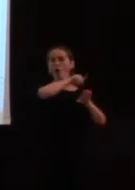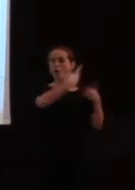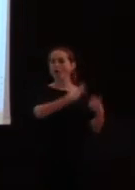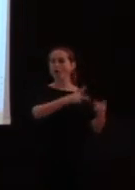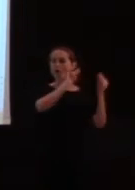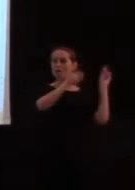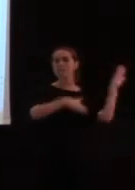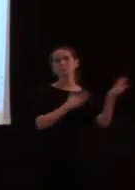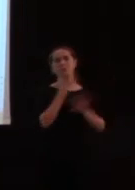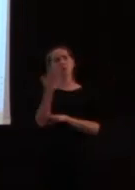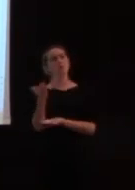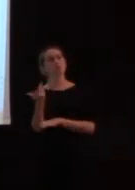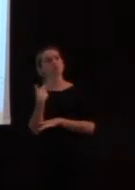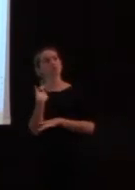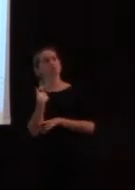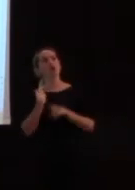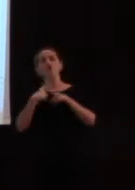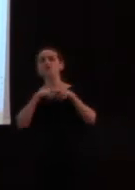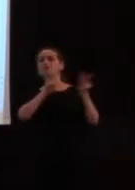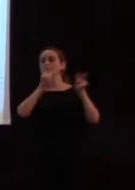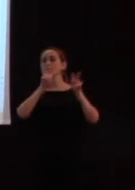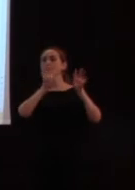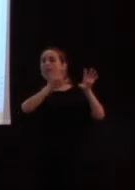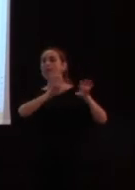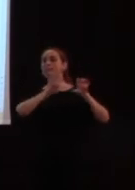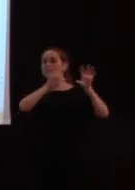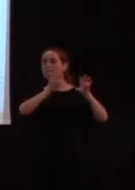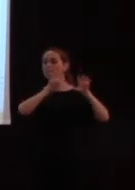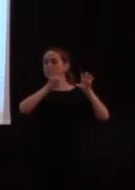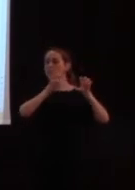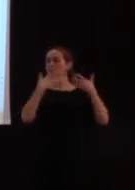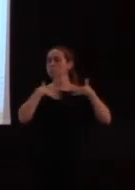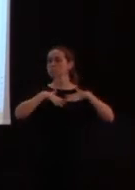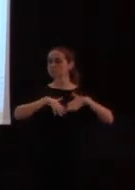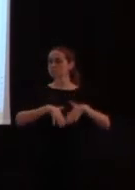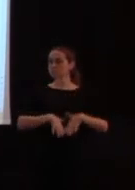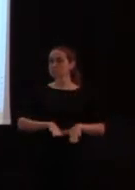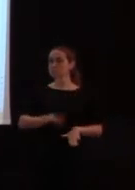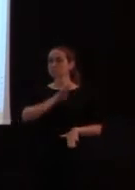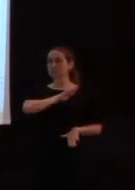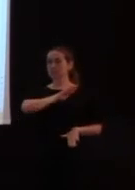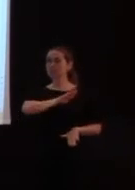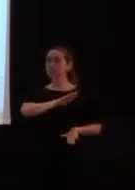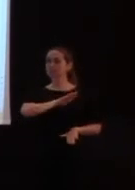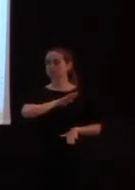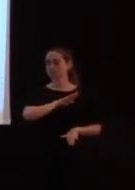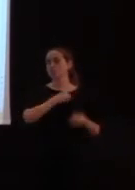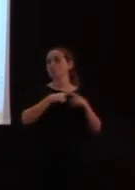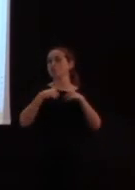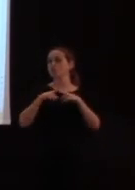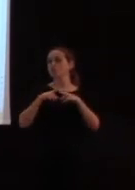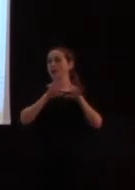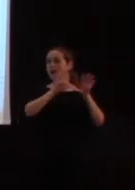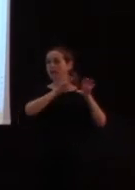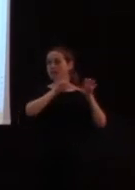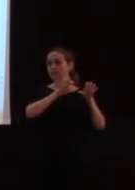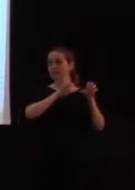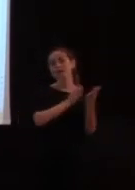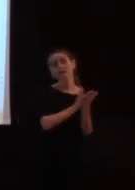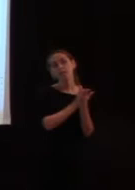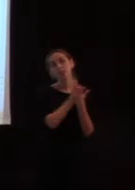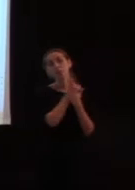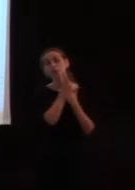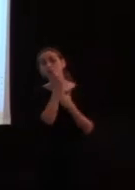completamente unos contenidos, no que han hecho lengua, sino que han aprendido en contenidos concretos. Y por otro lado,